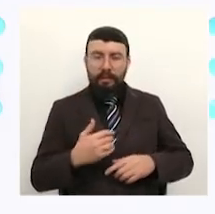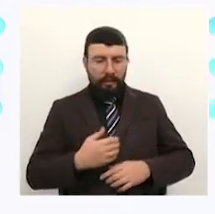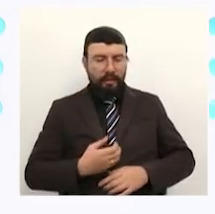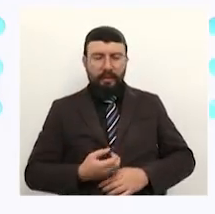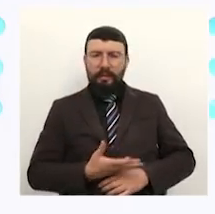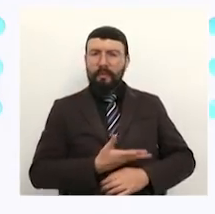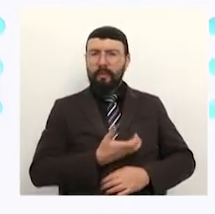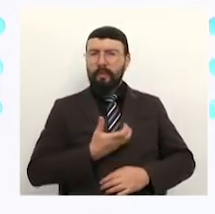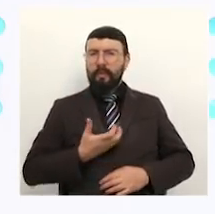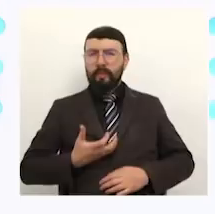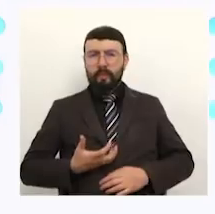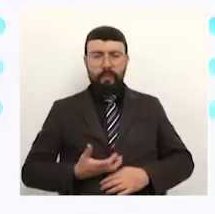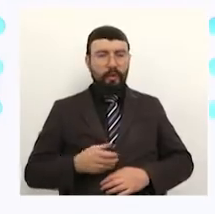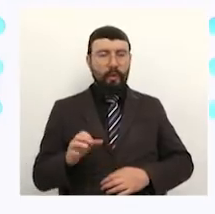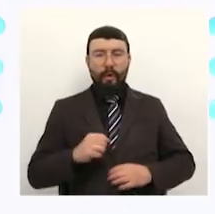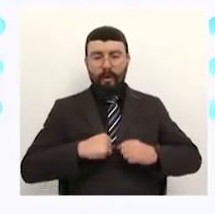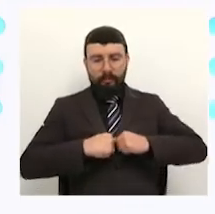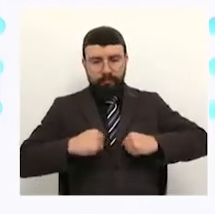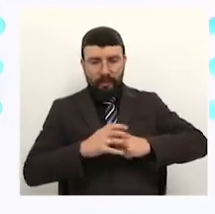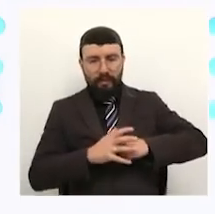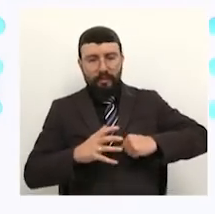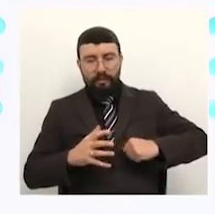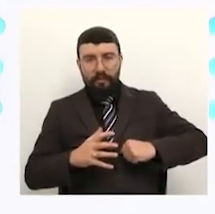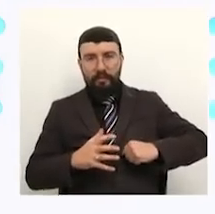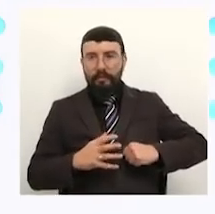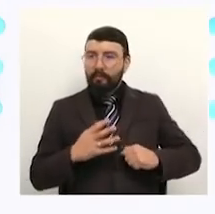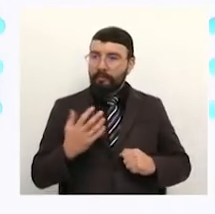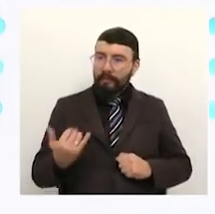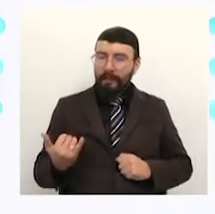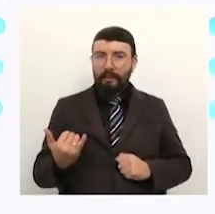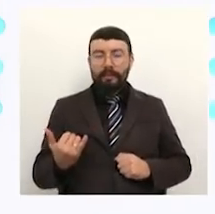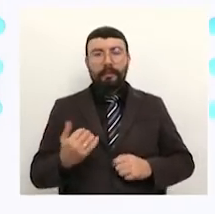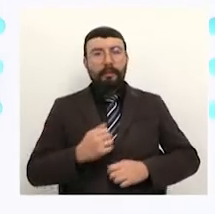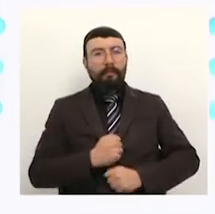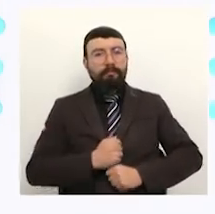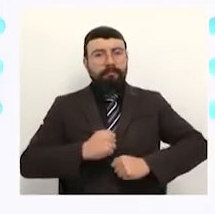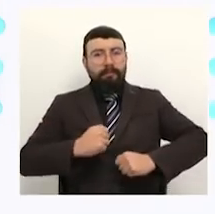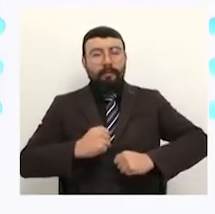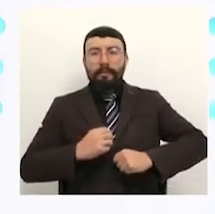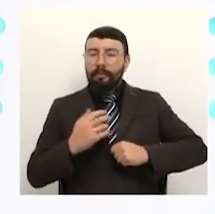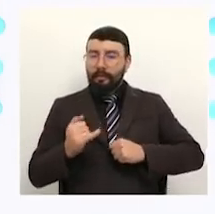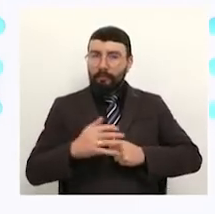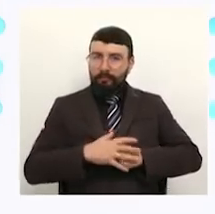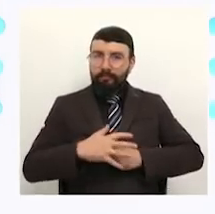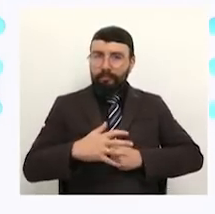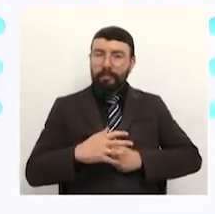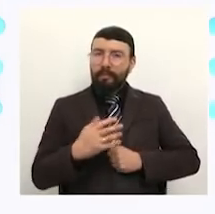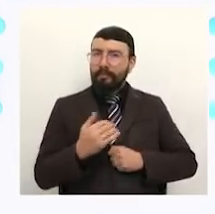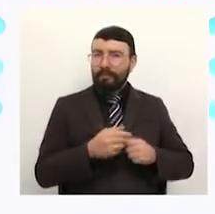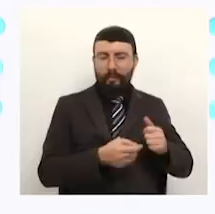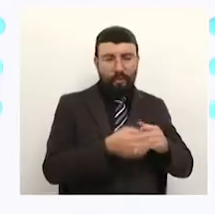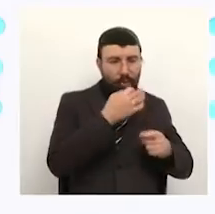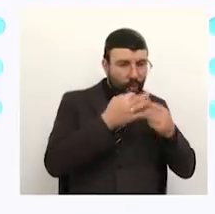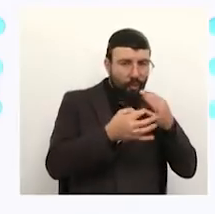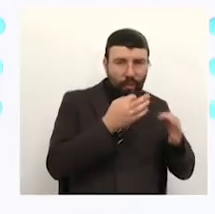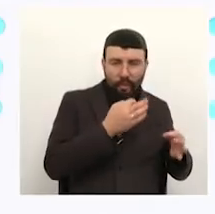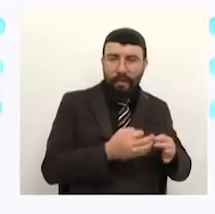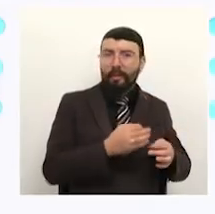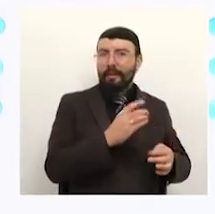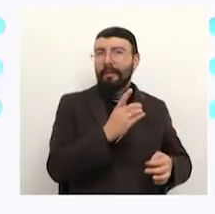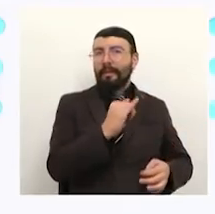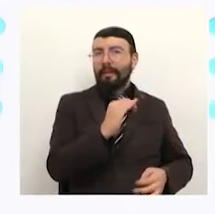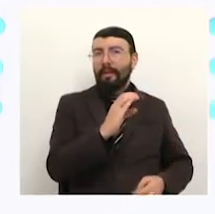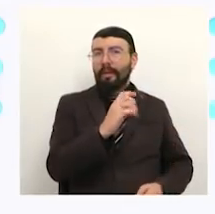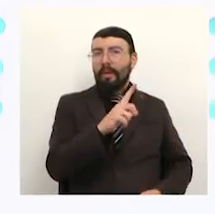son los aines o sea el grupo de antiinflamatorios no esteroideos que son digamos de la frenada con aproxima no y profe no y demás